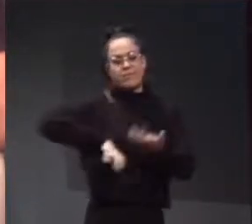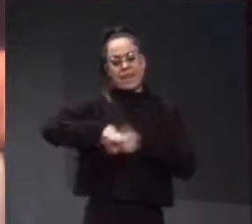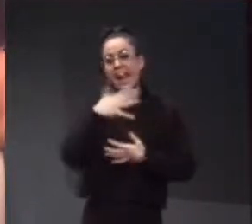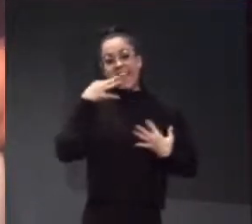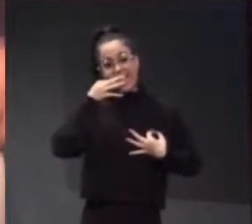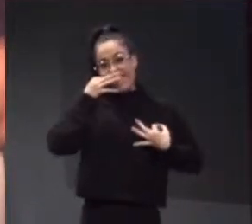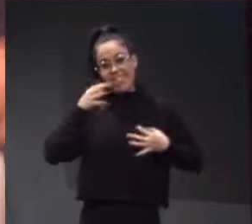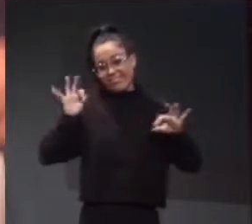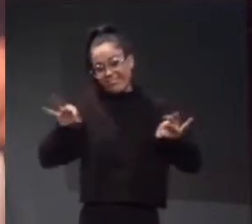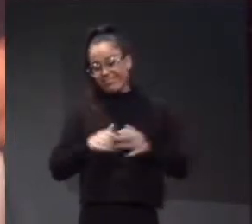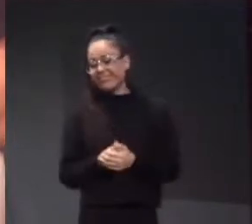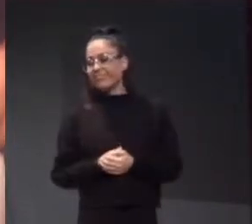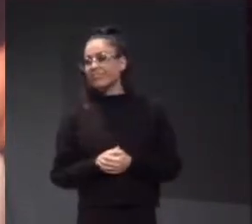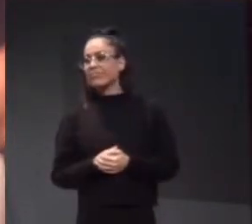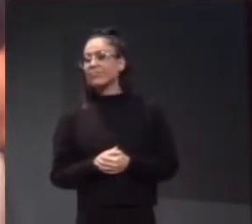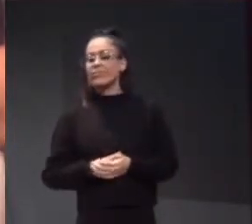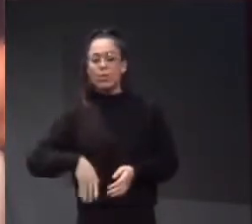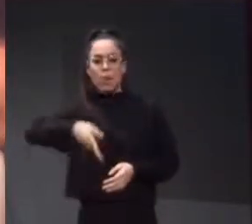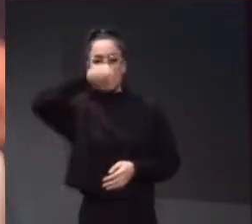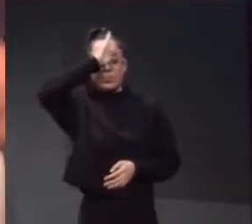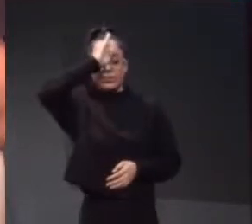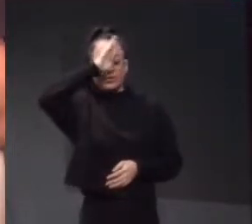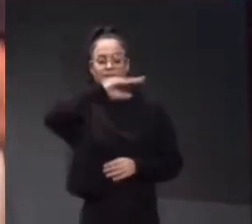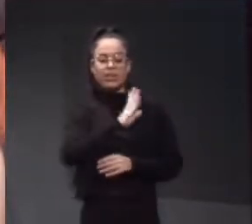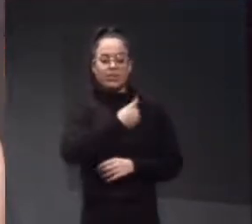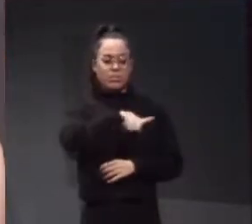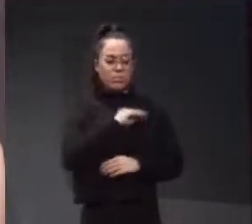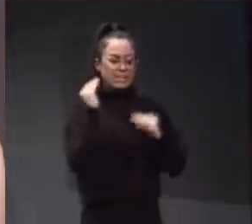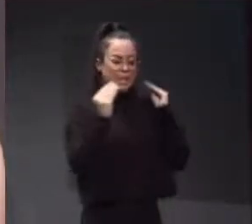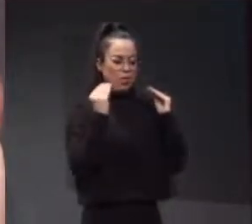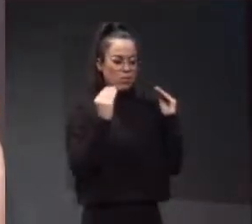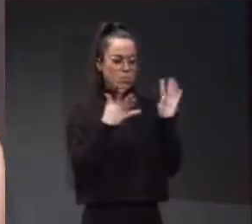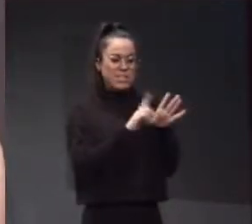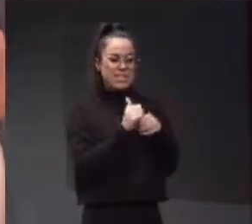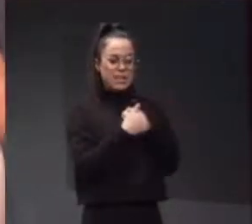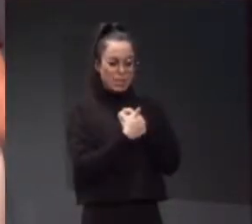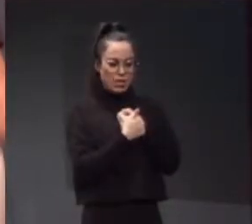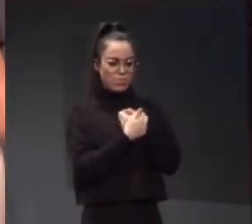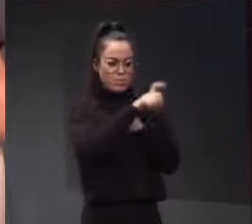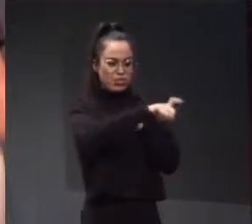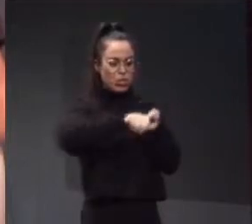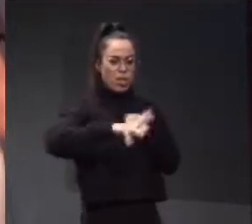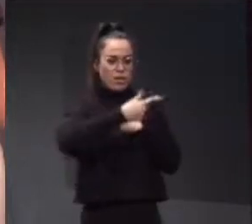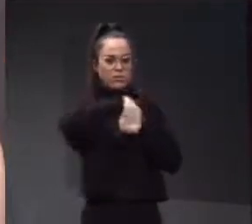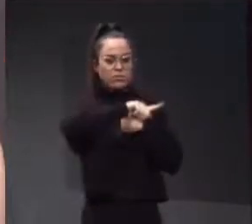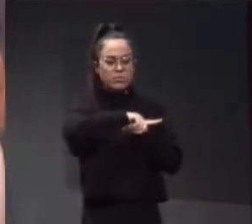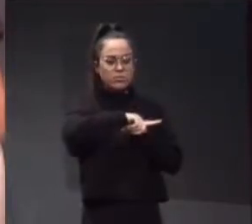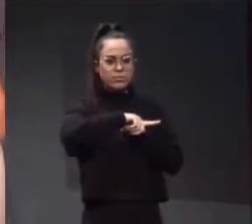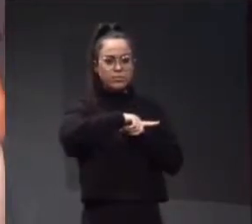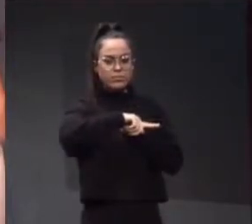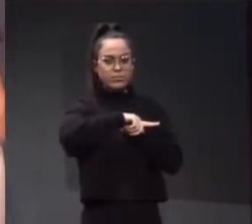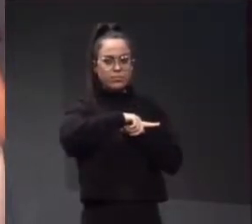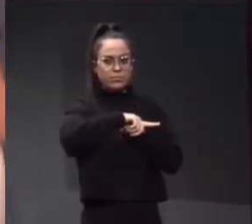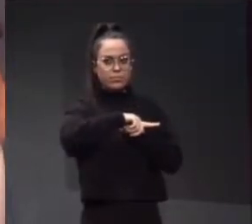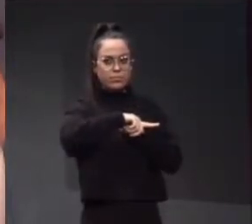y ahí pues volvimos un poco a la participación de la gente hicimos el crowdfunding de esas una y lo metimos